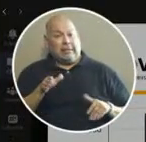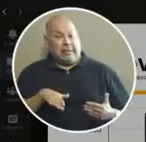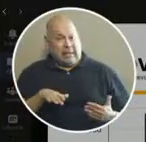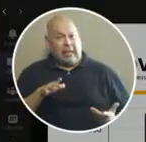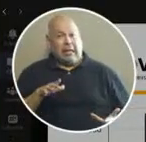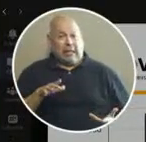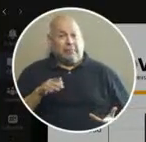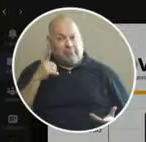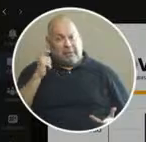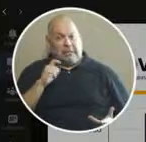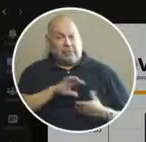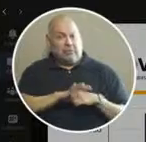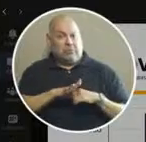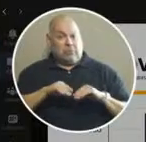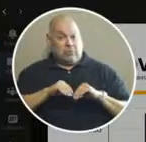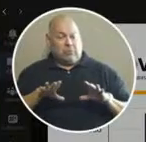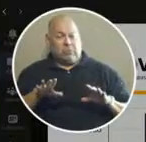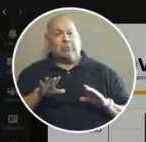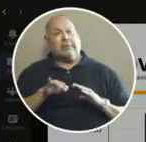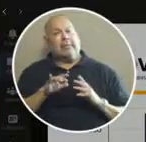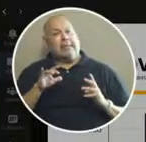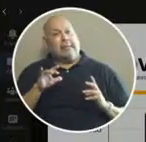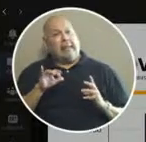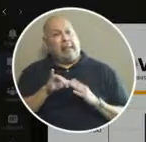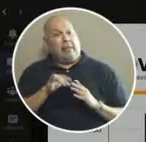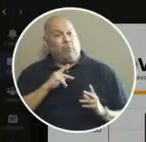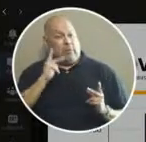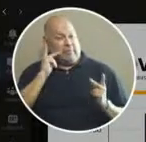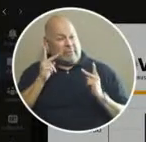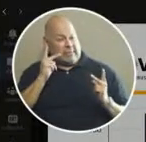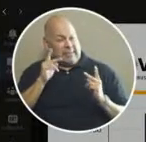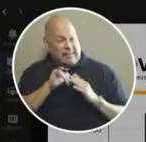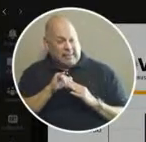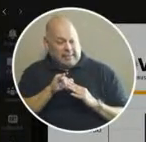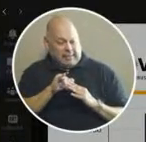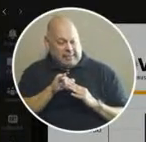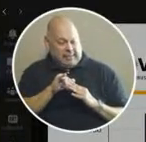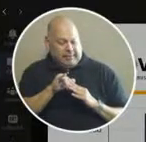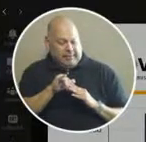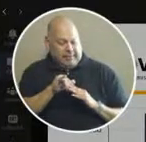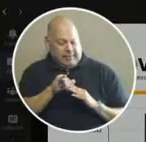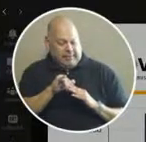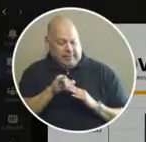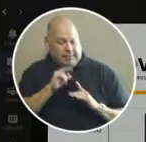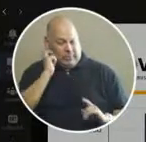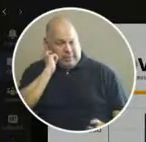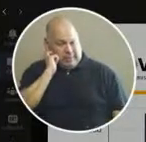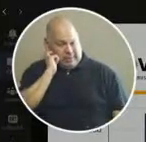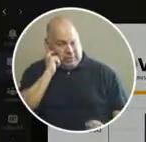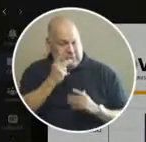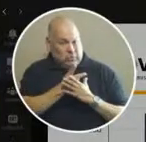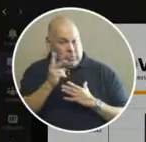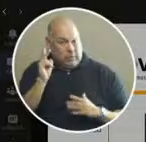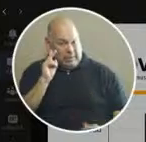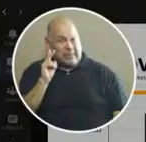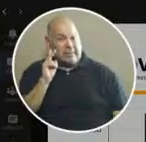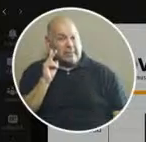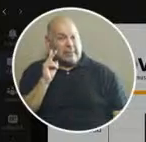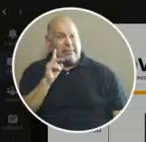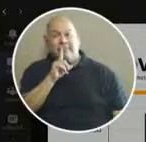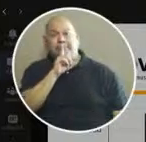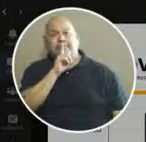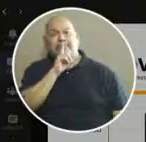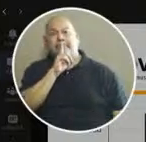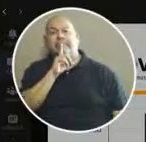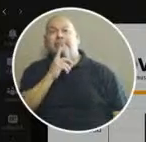al COVID-19 se ha estabilizado y hemos visto que las últimas 2 semanas no ha